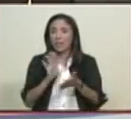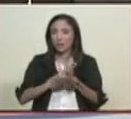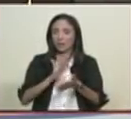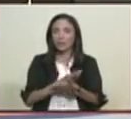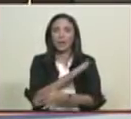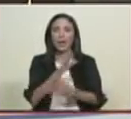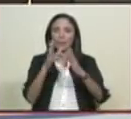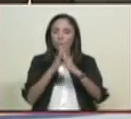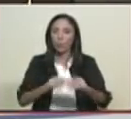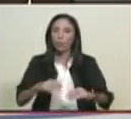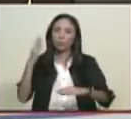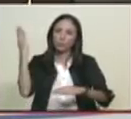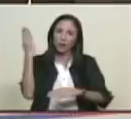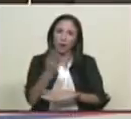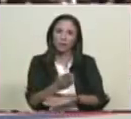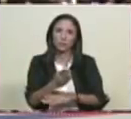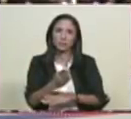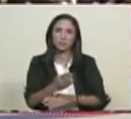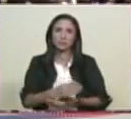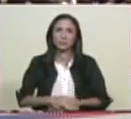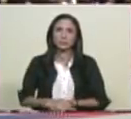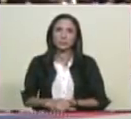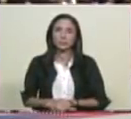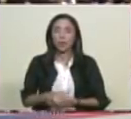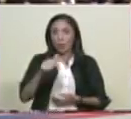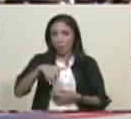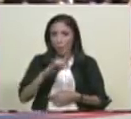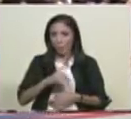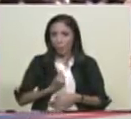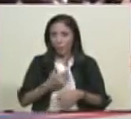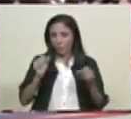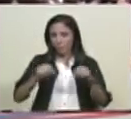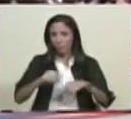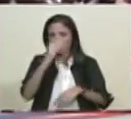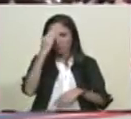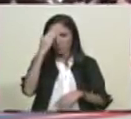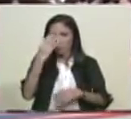podemos, sabemos cómo.